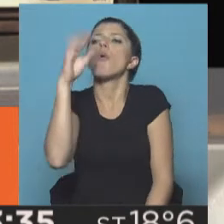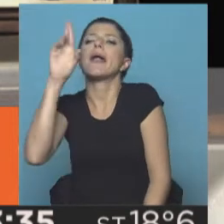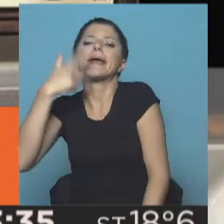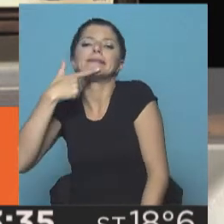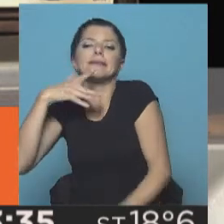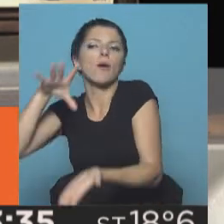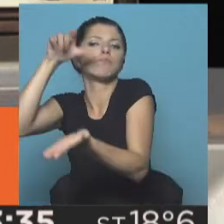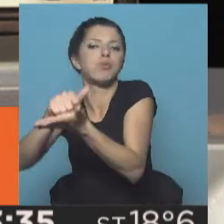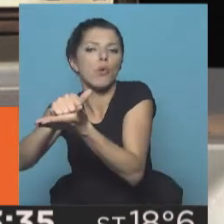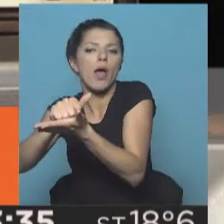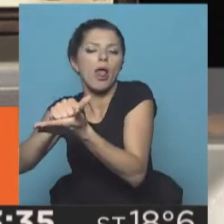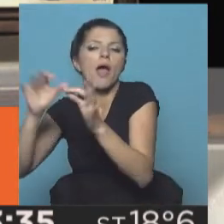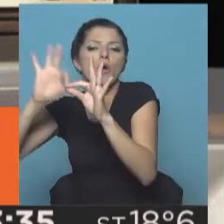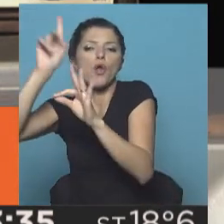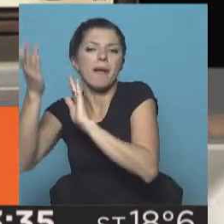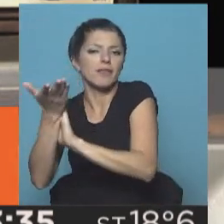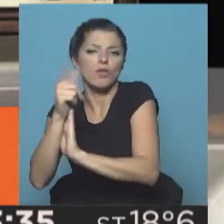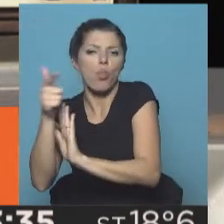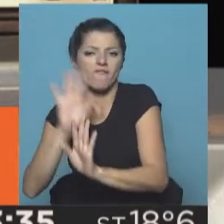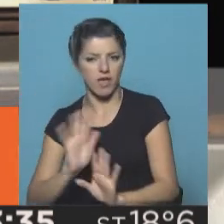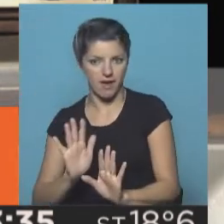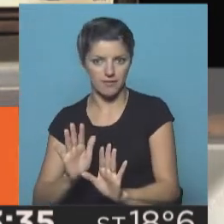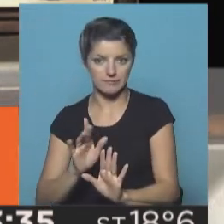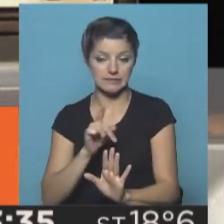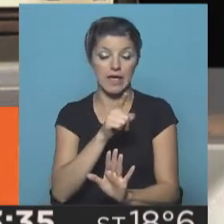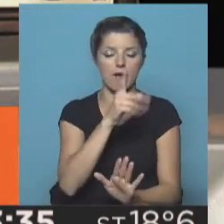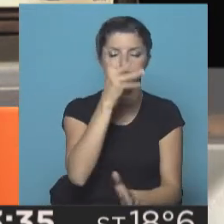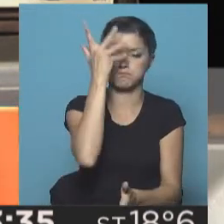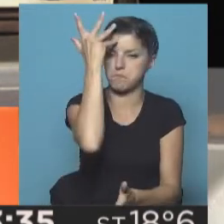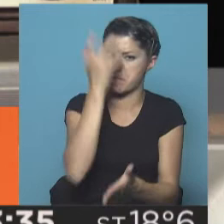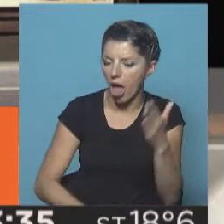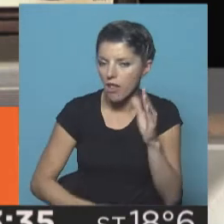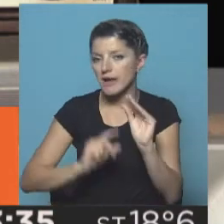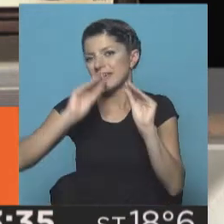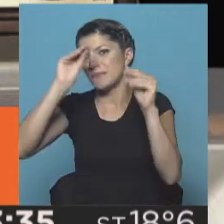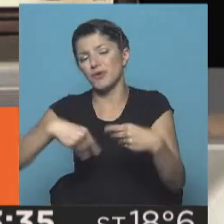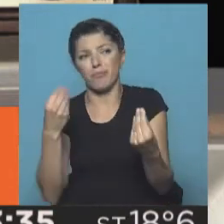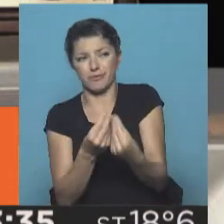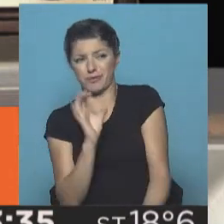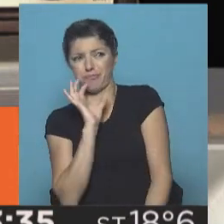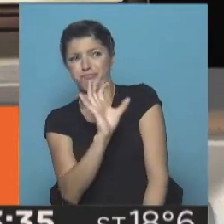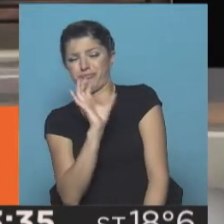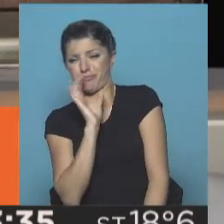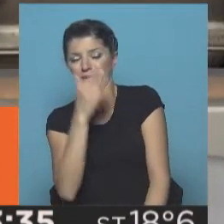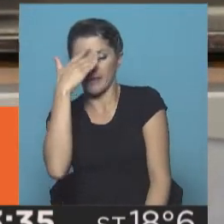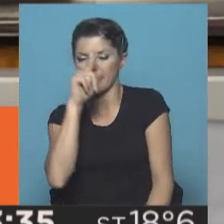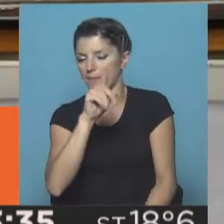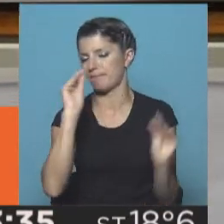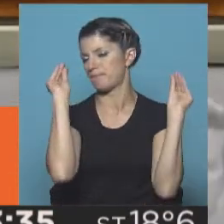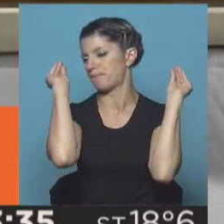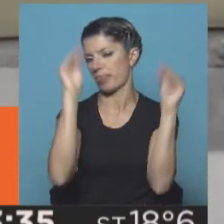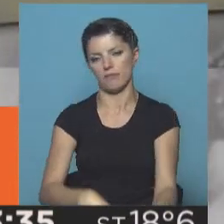en la Europa del Este. La errada afirmación generó un sinfín de burlas y terminó de sepultar sus